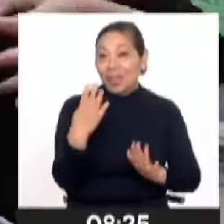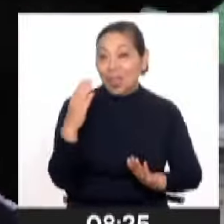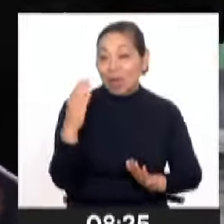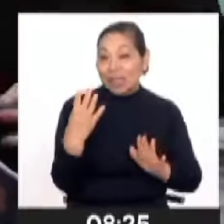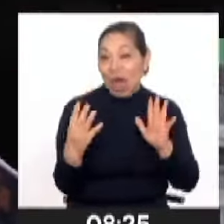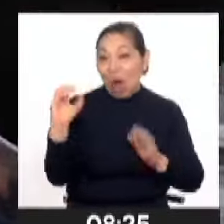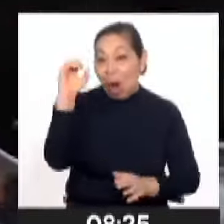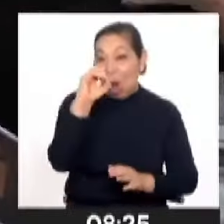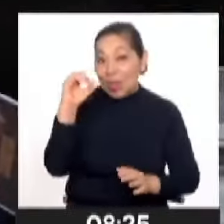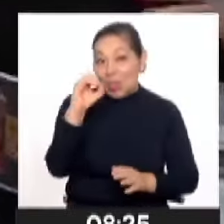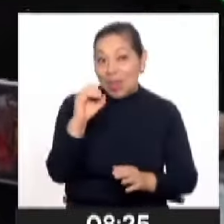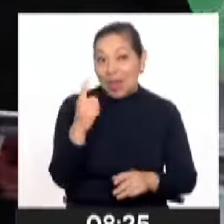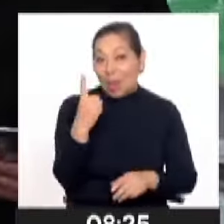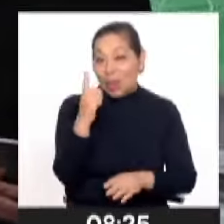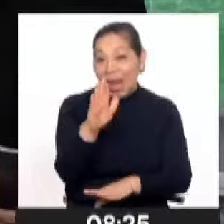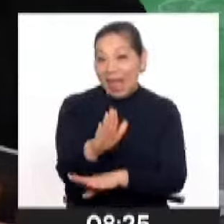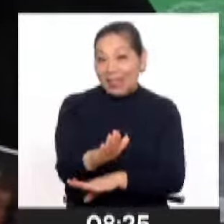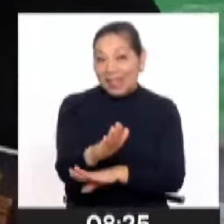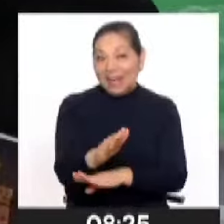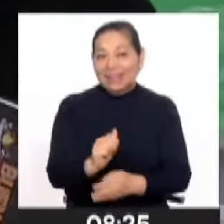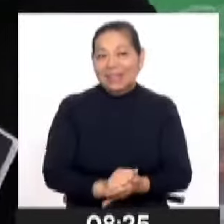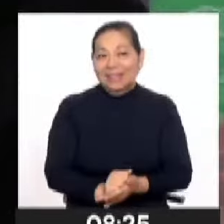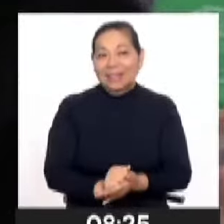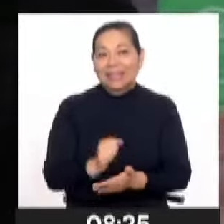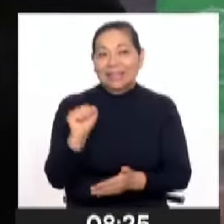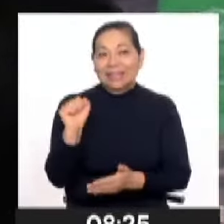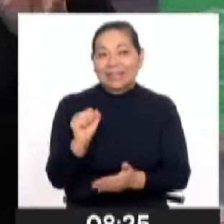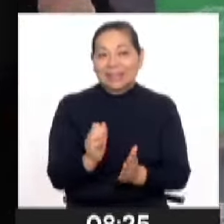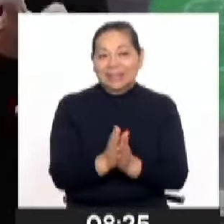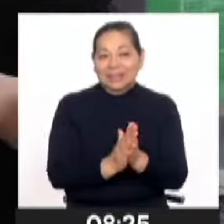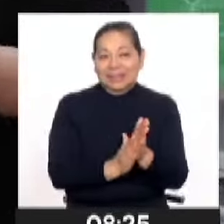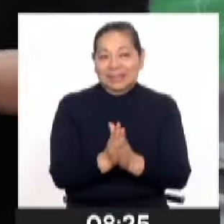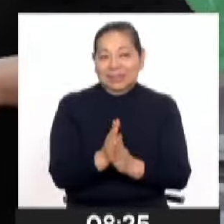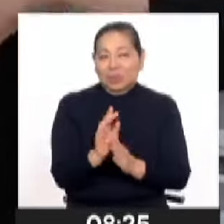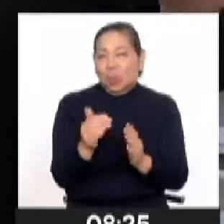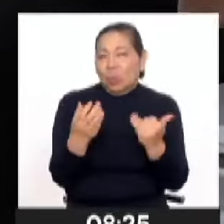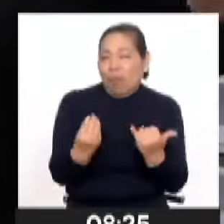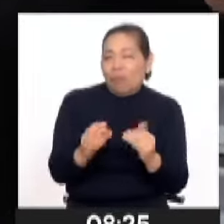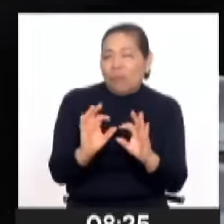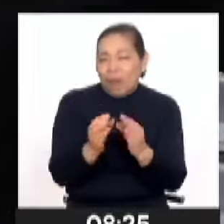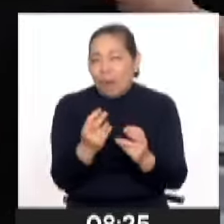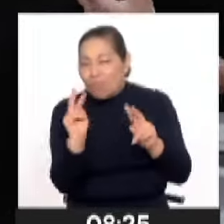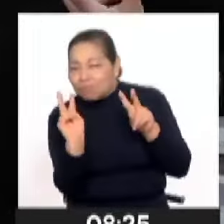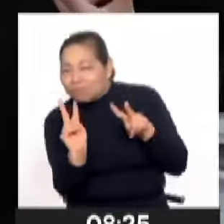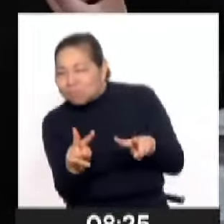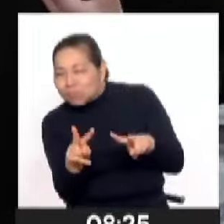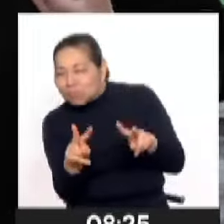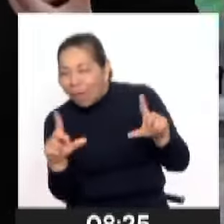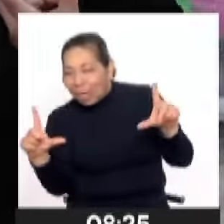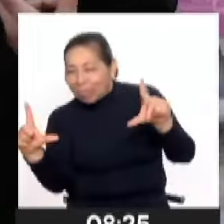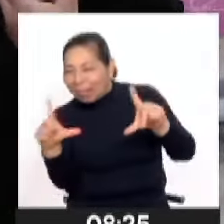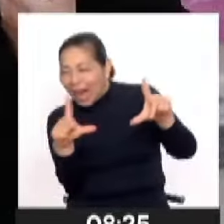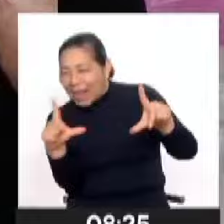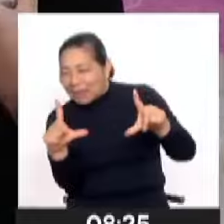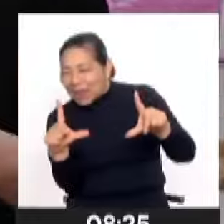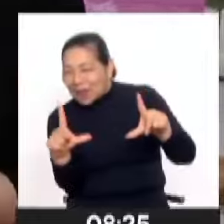El 14 de octubre a la 1 de la tarde, sábado rico, mientras estás en tu casa con tu familia, todo, tú te conectas con